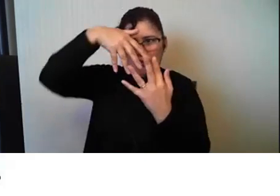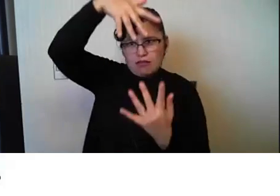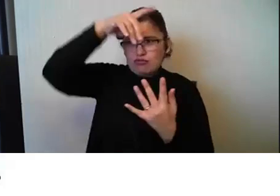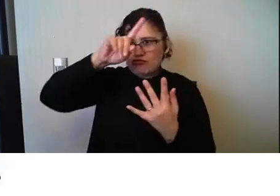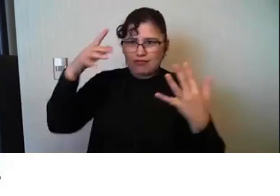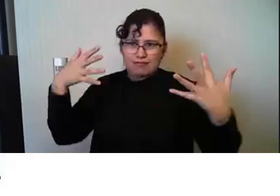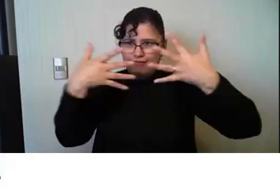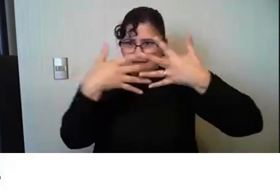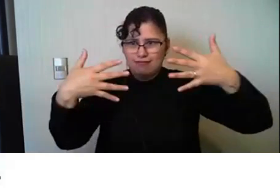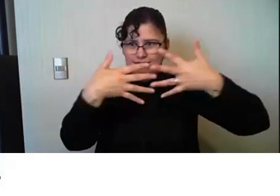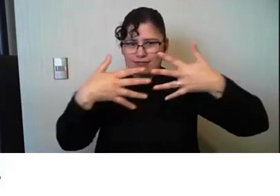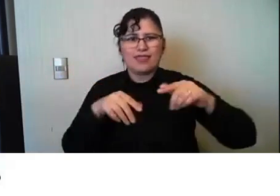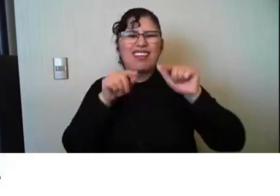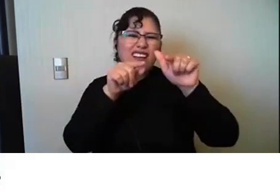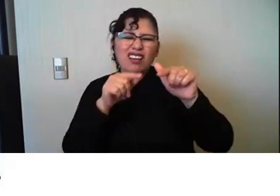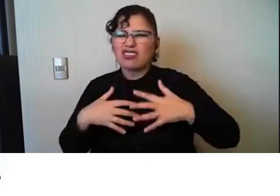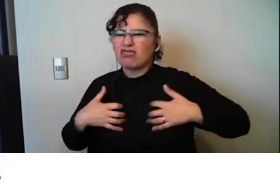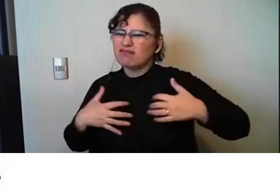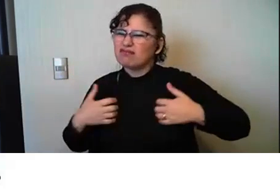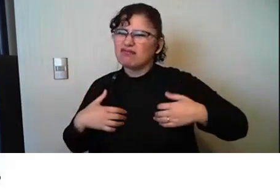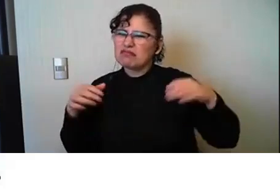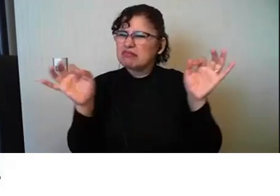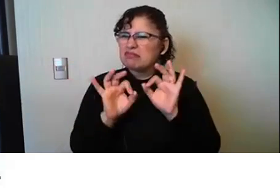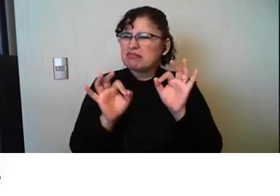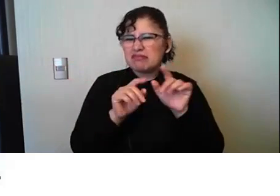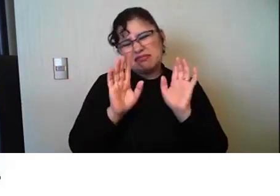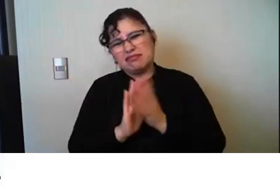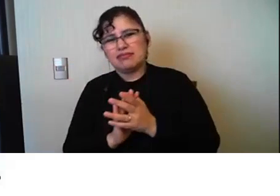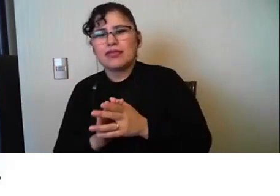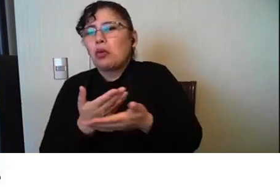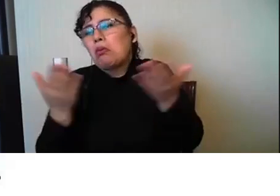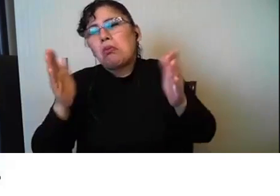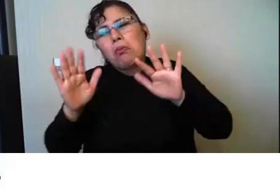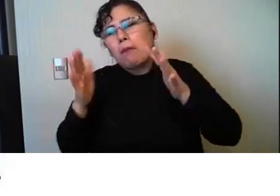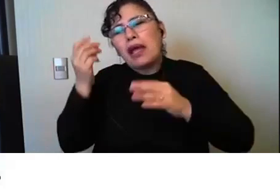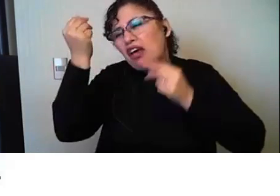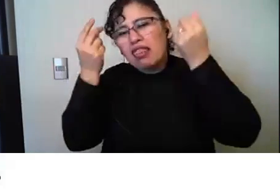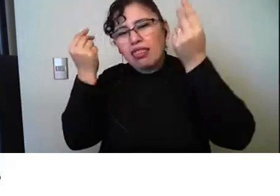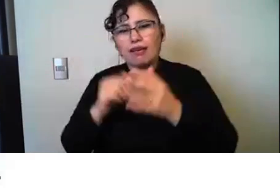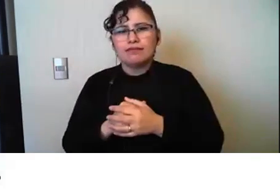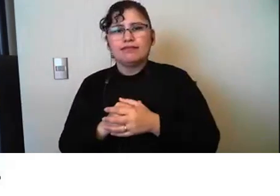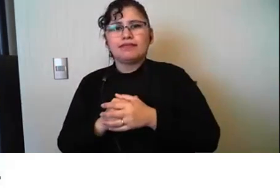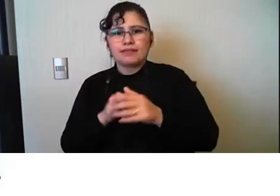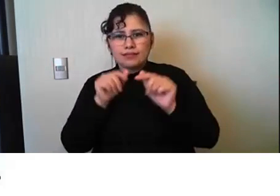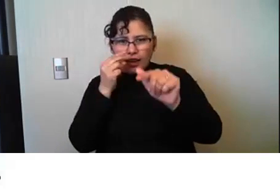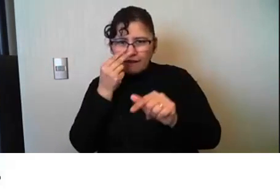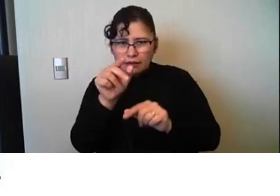en eso, es parte de la anatomía descriptiva más que de la funcional, pero para que tengan una idea. Acá está